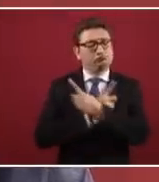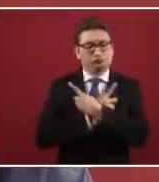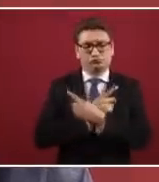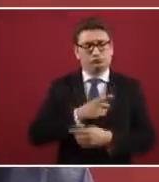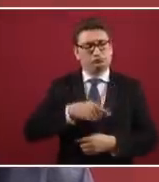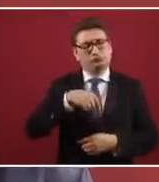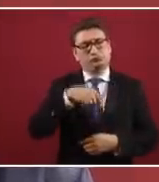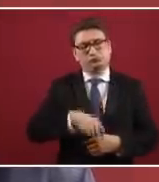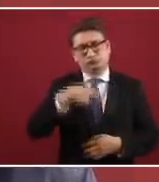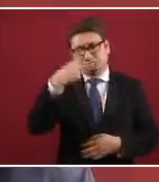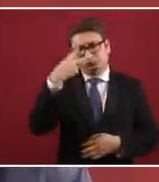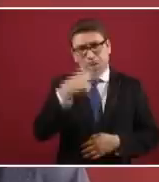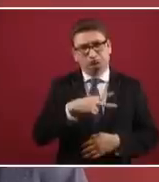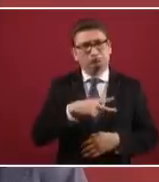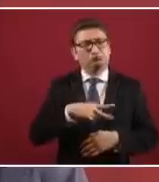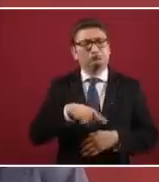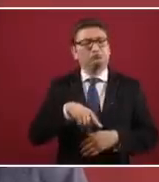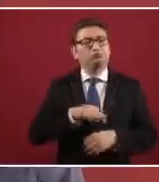defiende